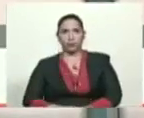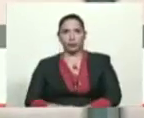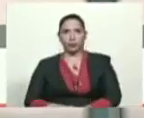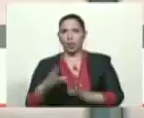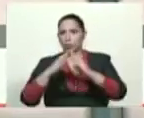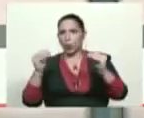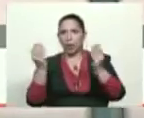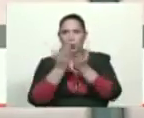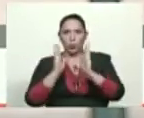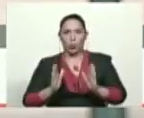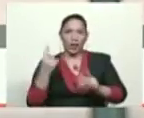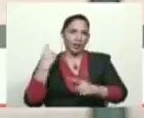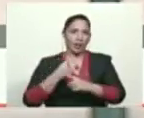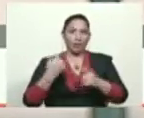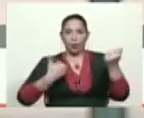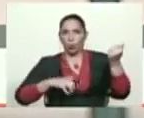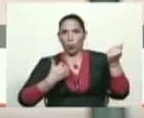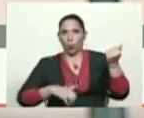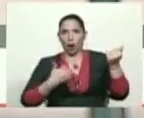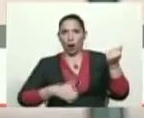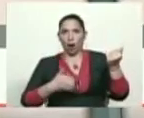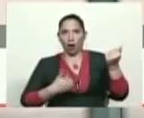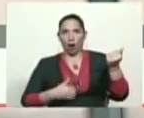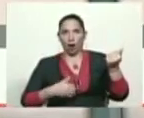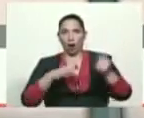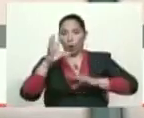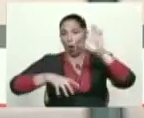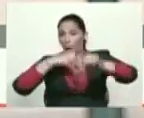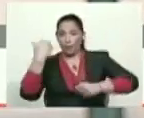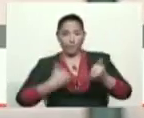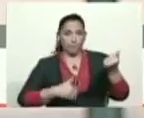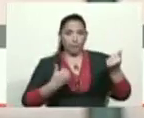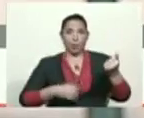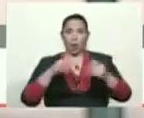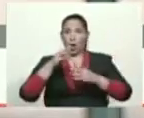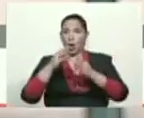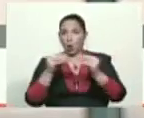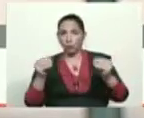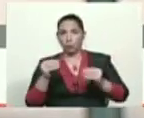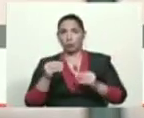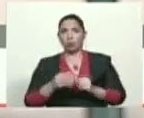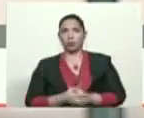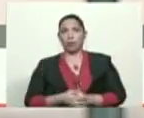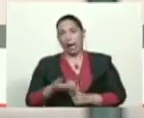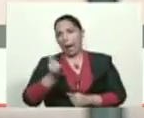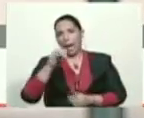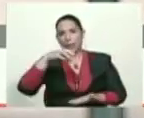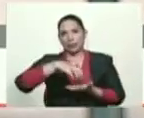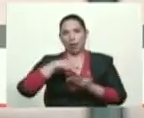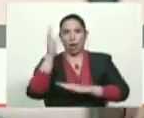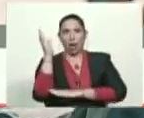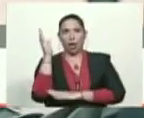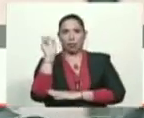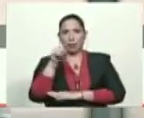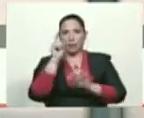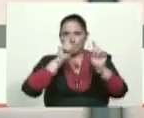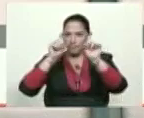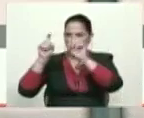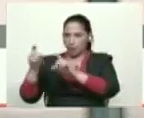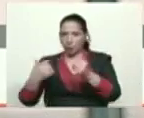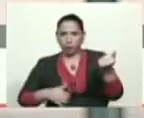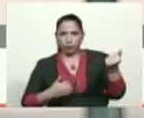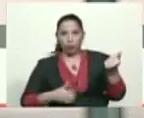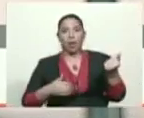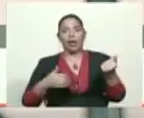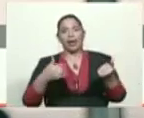todas las escuelas tengan cuatro y comprarle todos los cuatro a los artesanos que se encuentran estado lara también estamos haciendo la escuela del